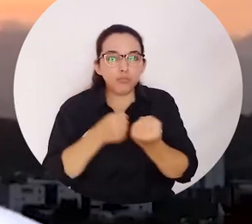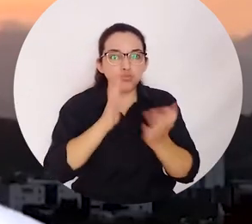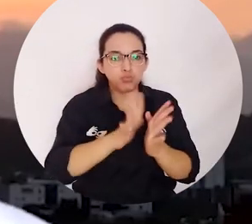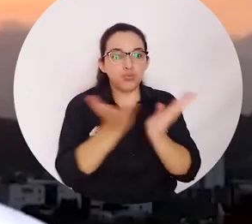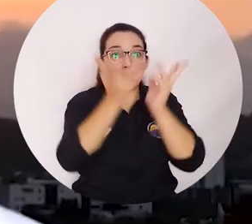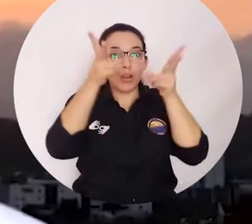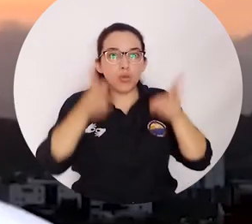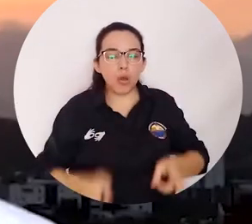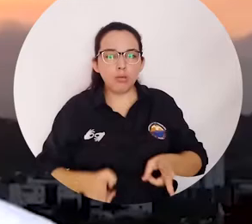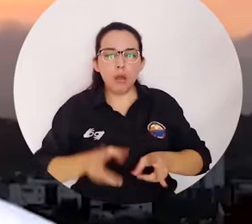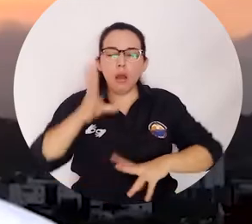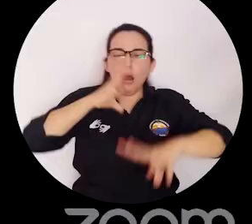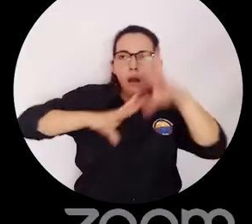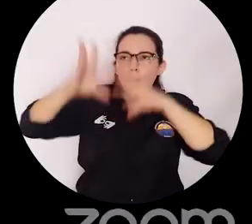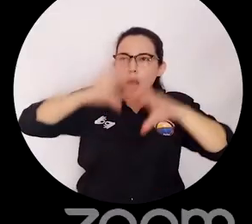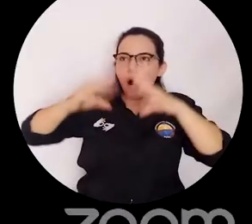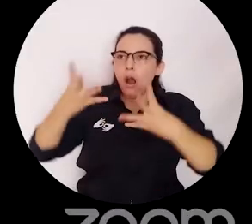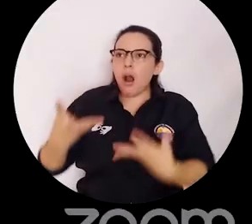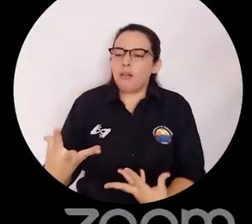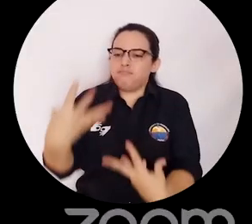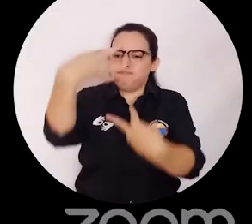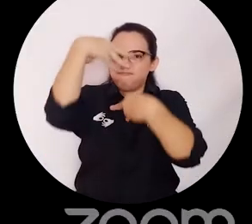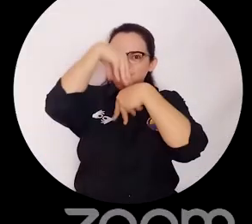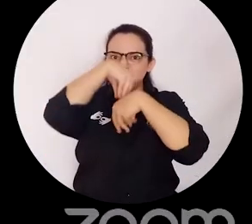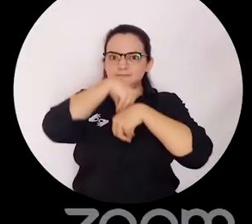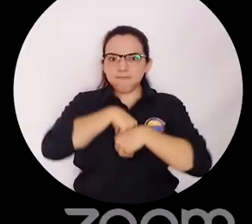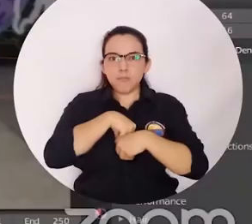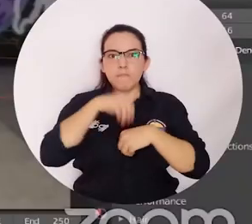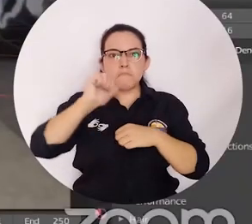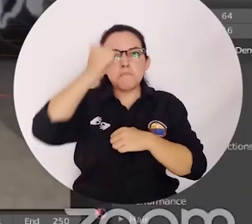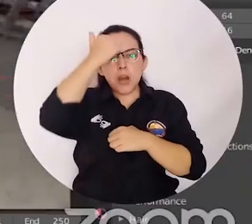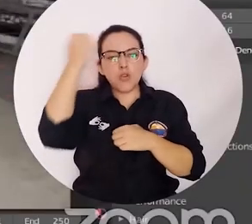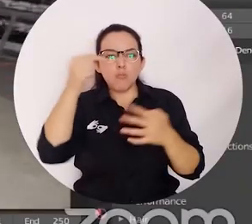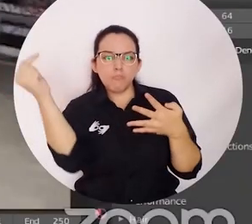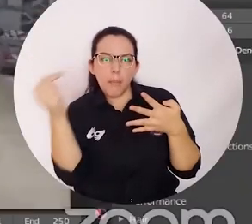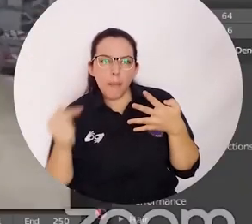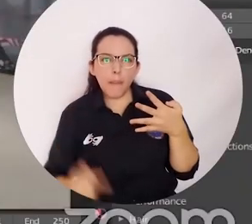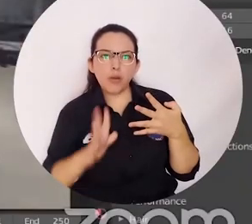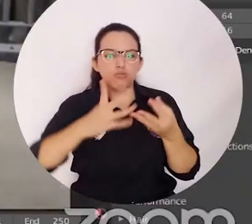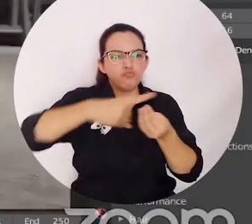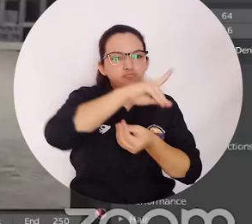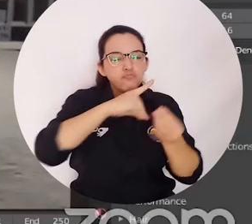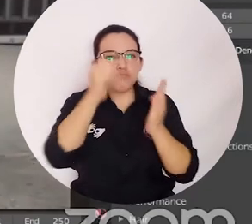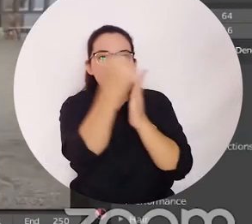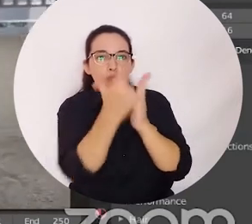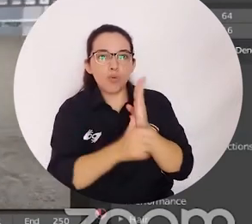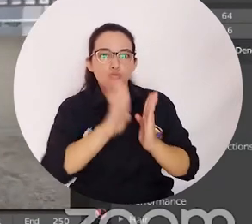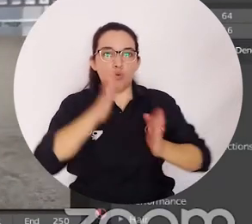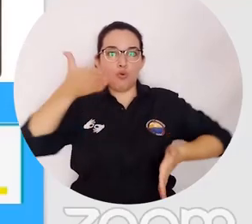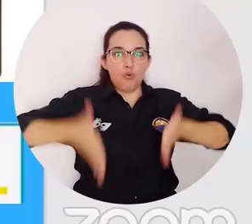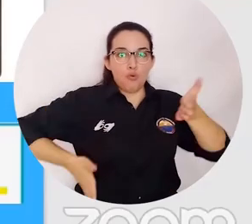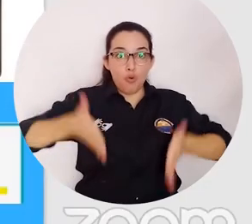estudiantes apropiaran los principales fundamentos para el diseño y programación de robots. Cada